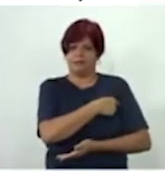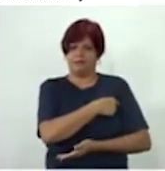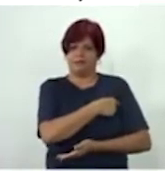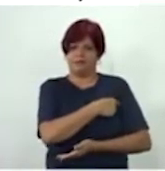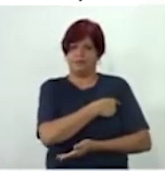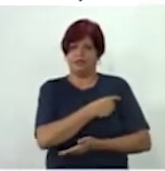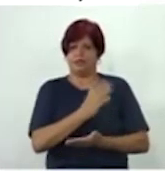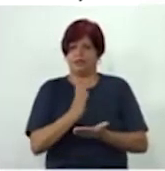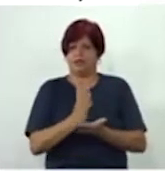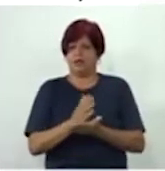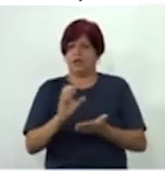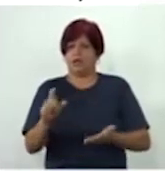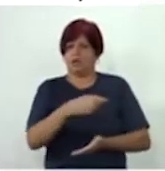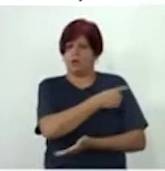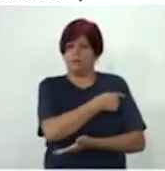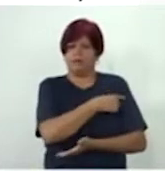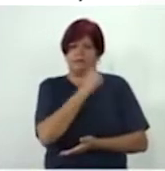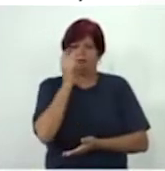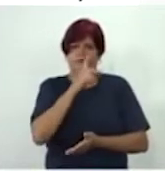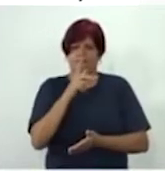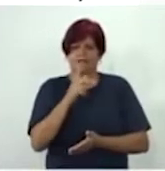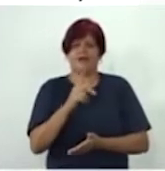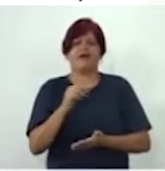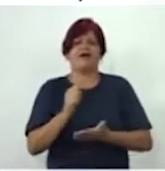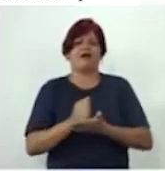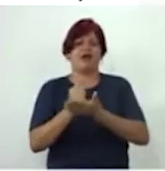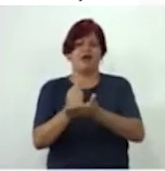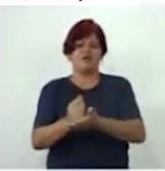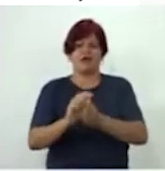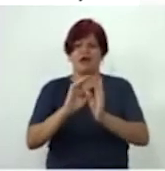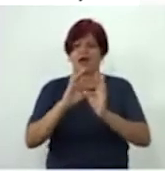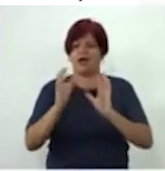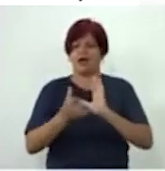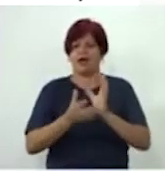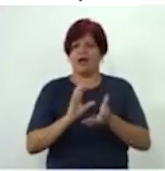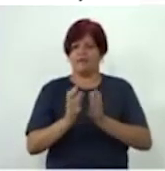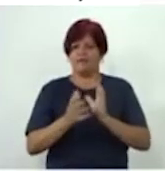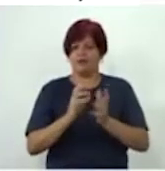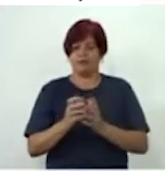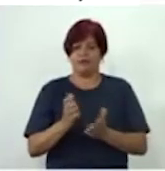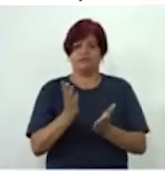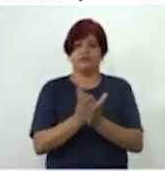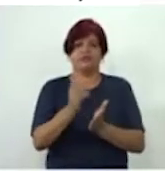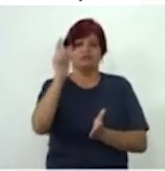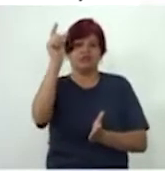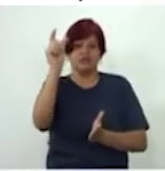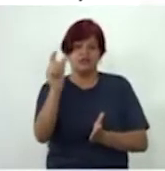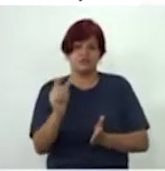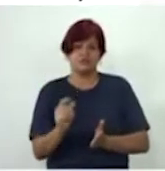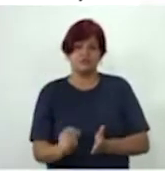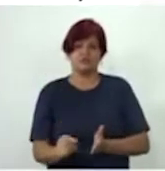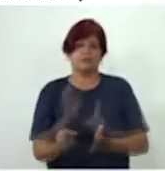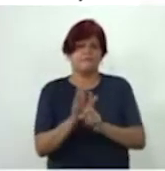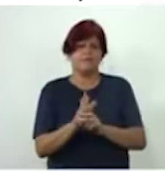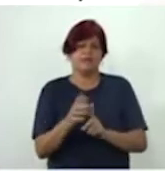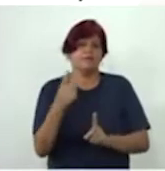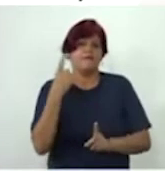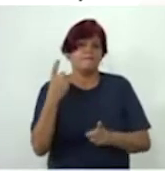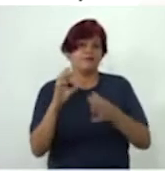fin contribuir a la formación integral de la personalidad del escolar, fomentando desde los primeros grados